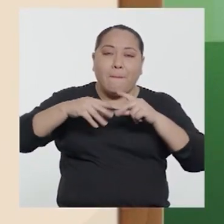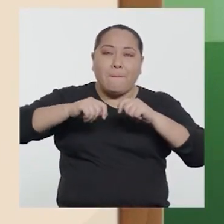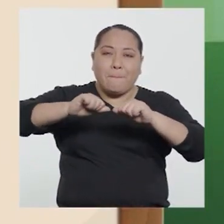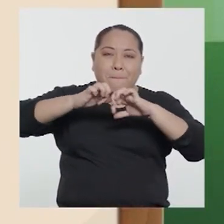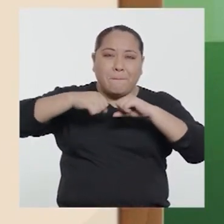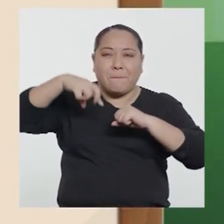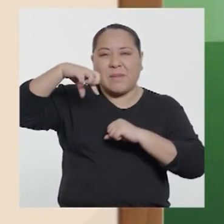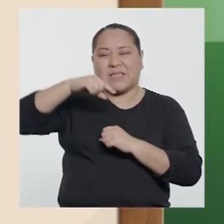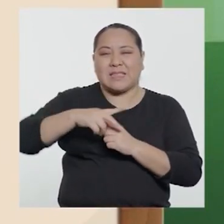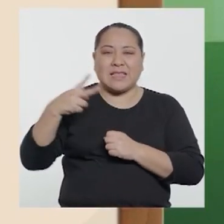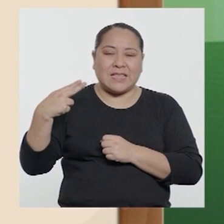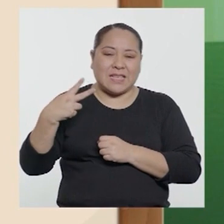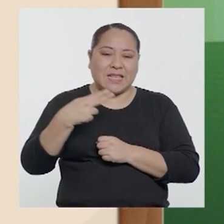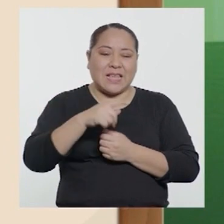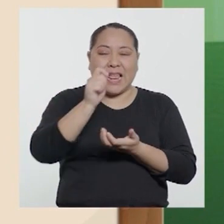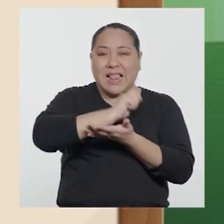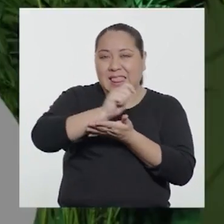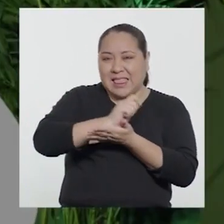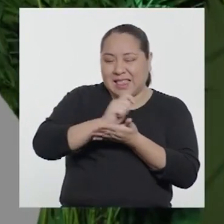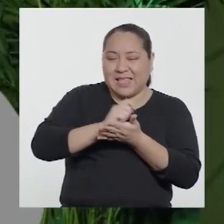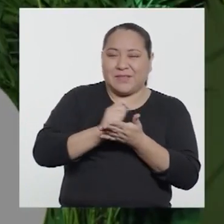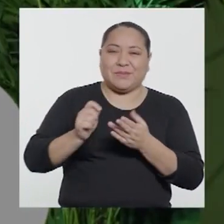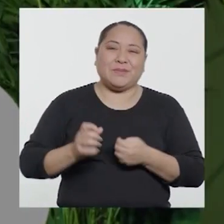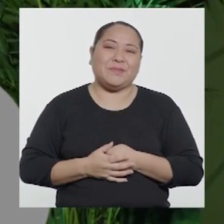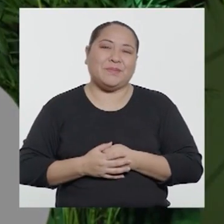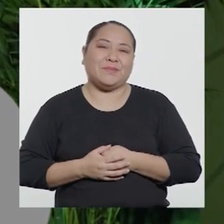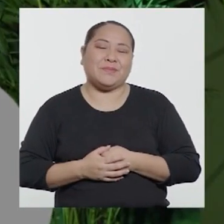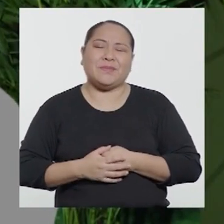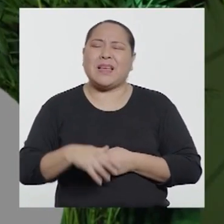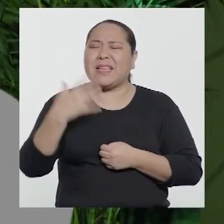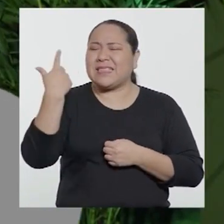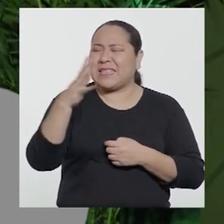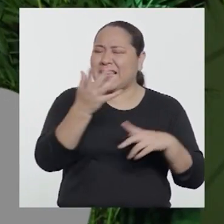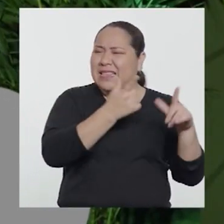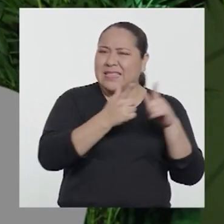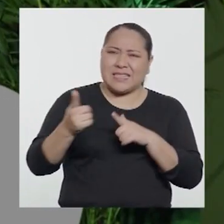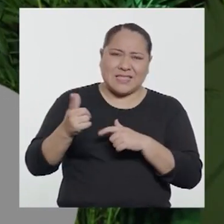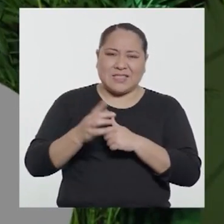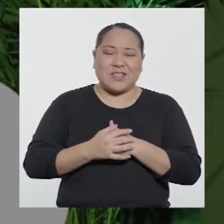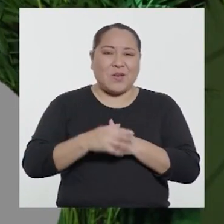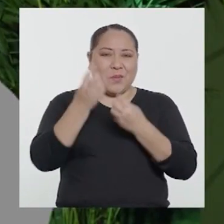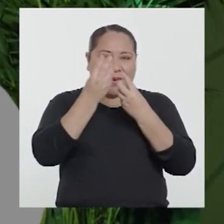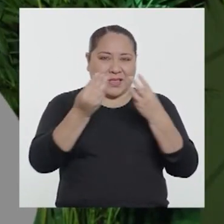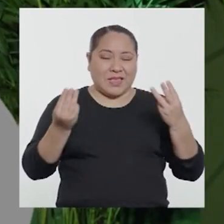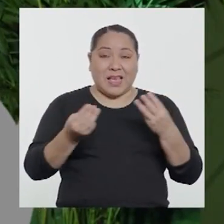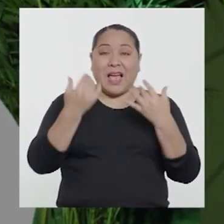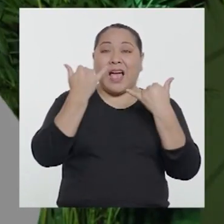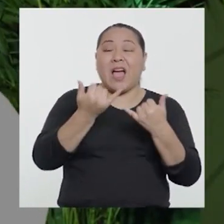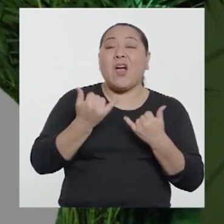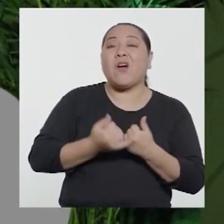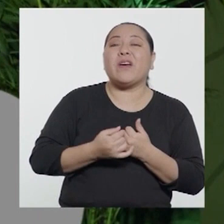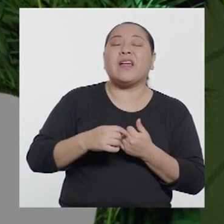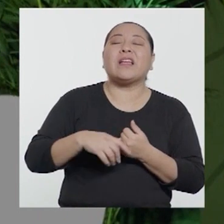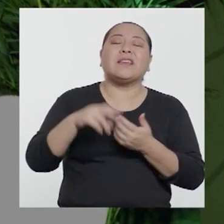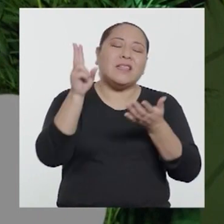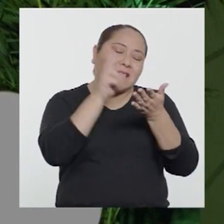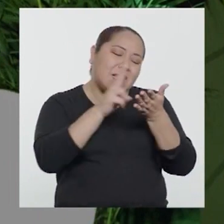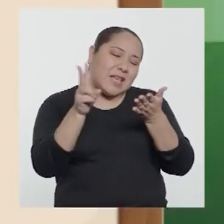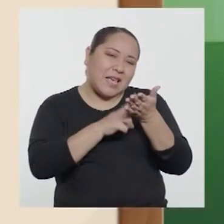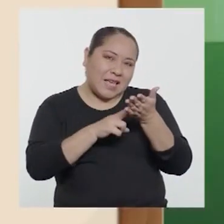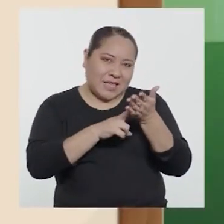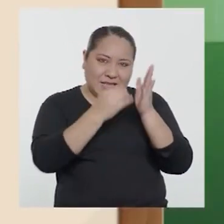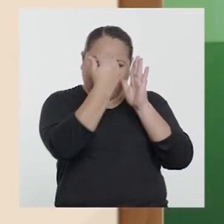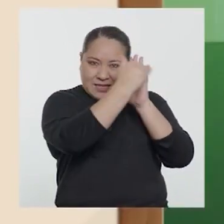plastilina, tijera y lápiz. ¡Ya tenemos los materiales! Ahora vamos a leer las